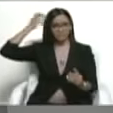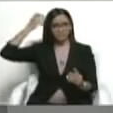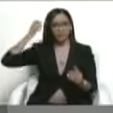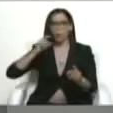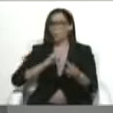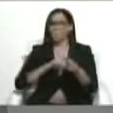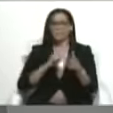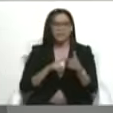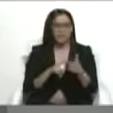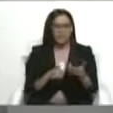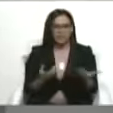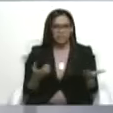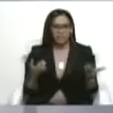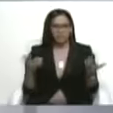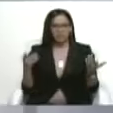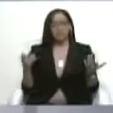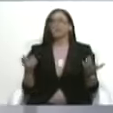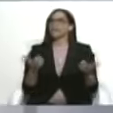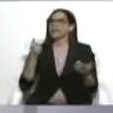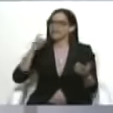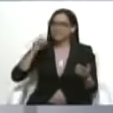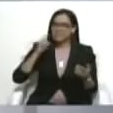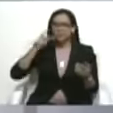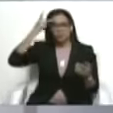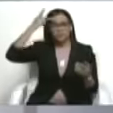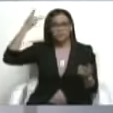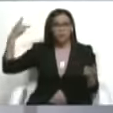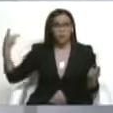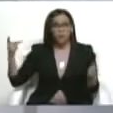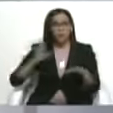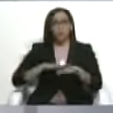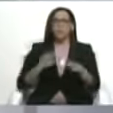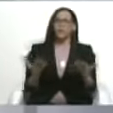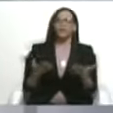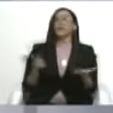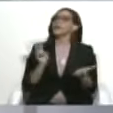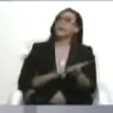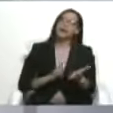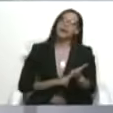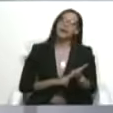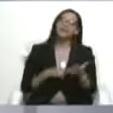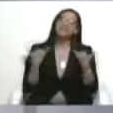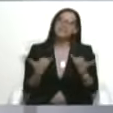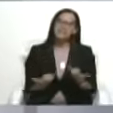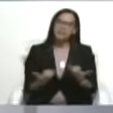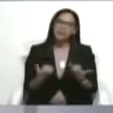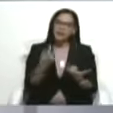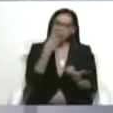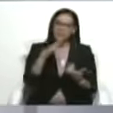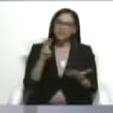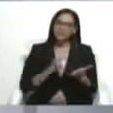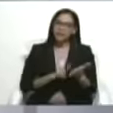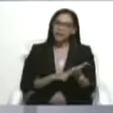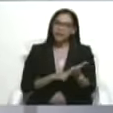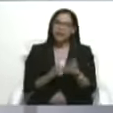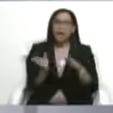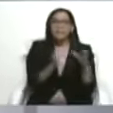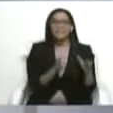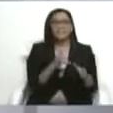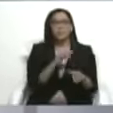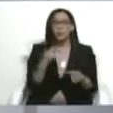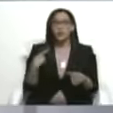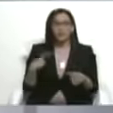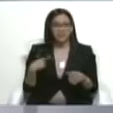totalmente, que amerita una terapia, porque la realidad ya, la visión de la realidad, aparte de que no la